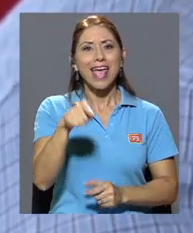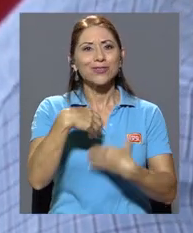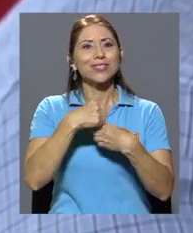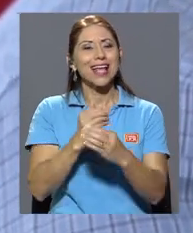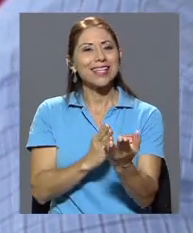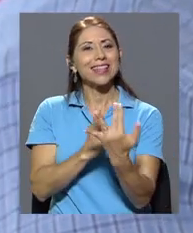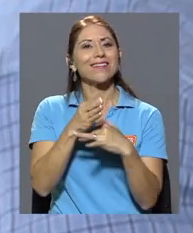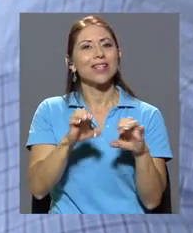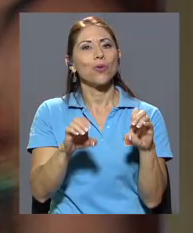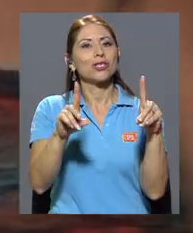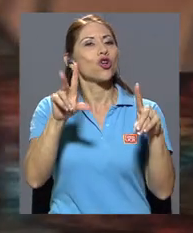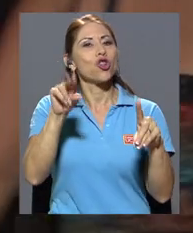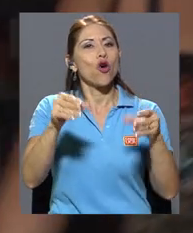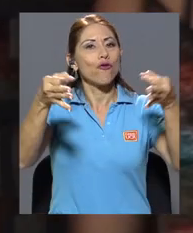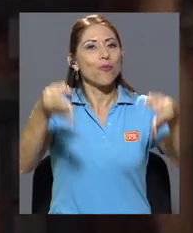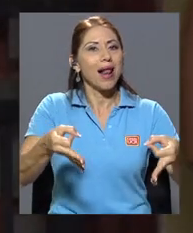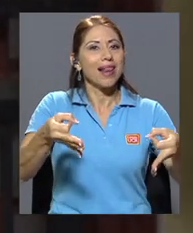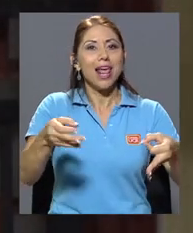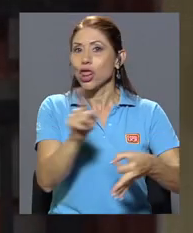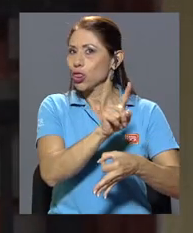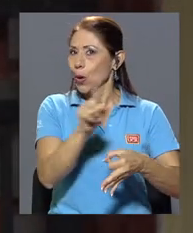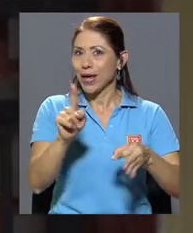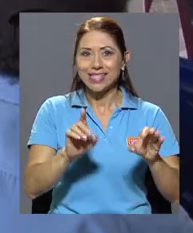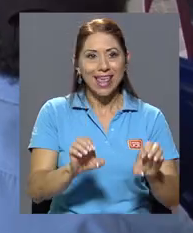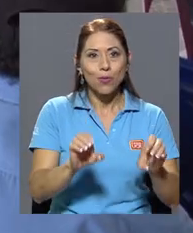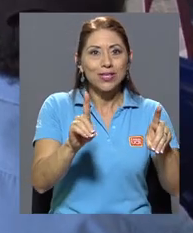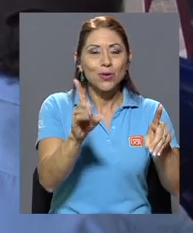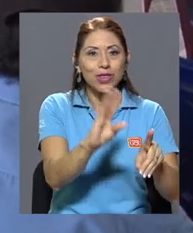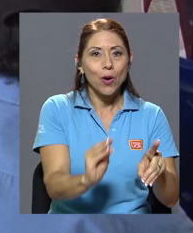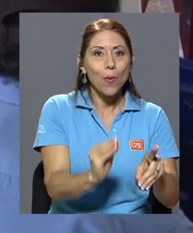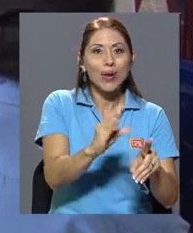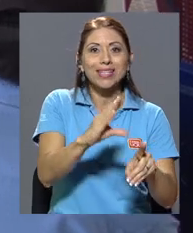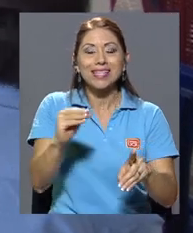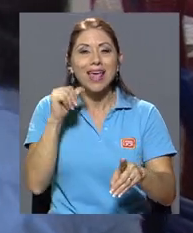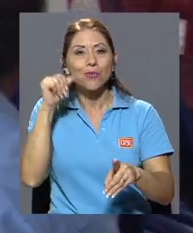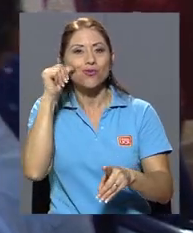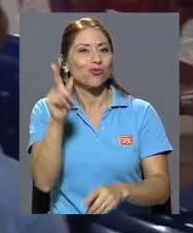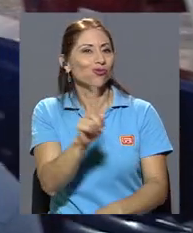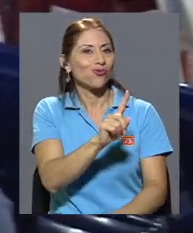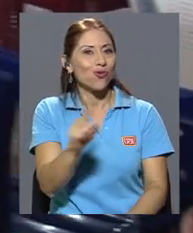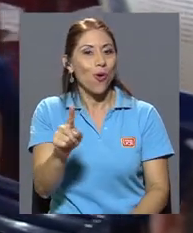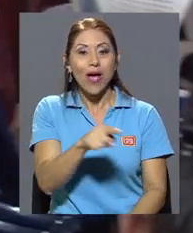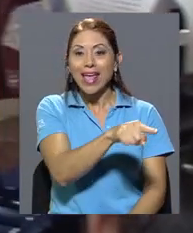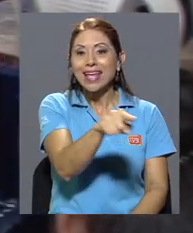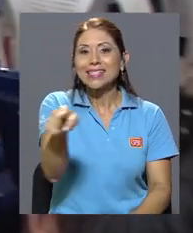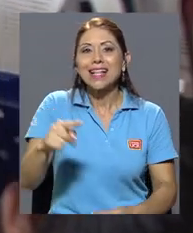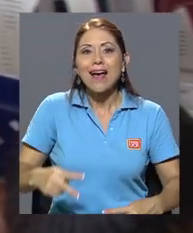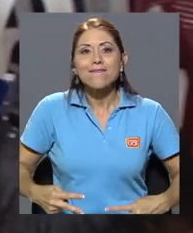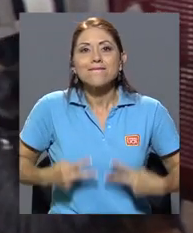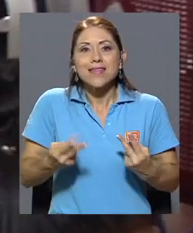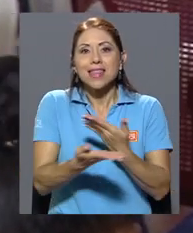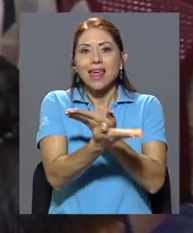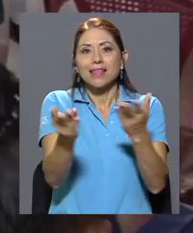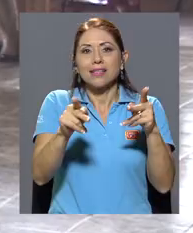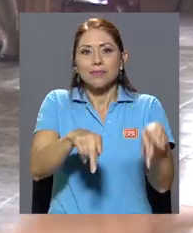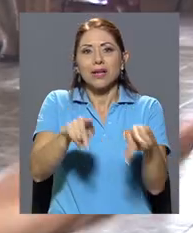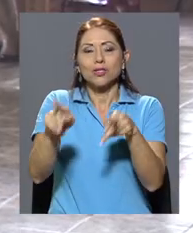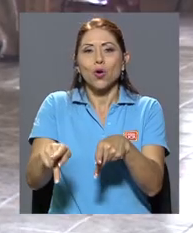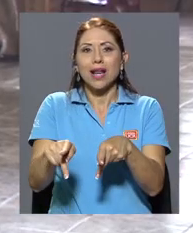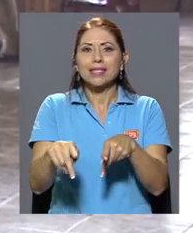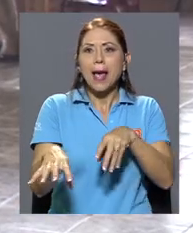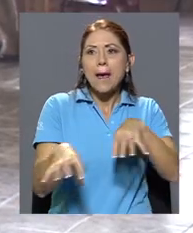formal. Entonces, no es educación de jóvenes y adultos, es la vida de las personas, la práctica